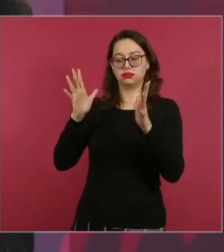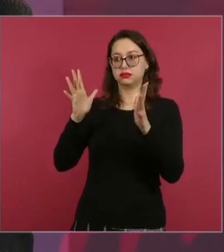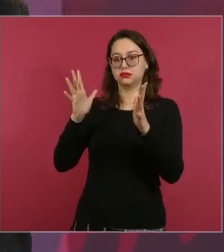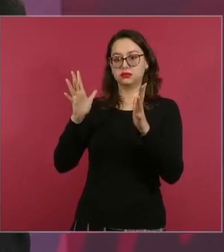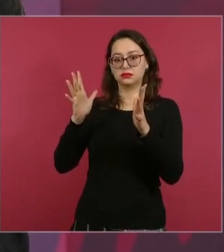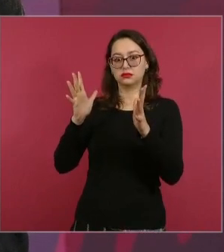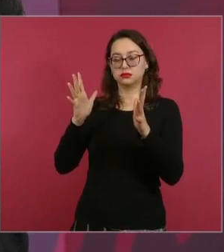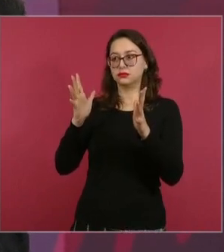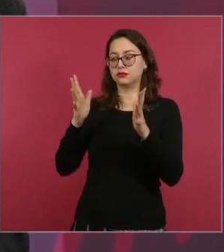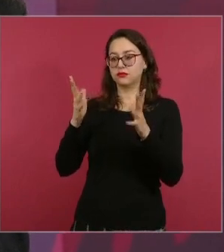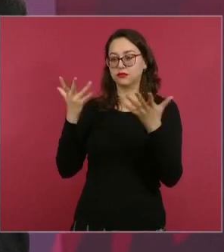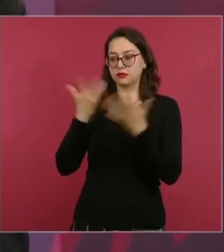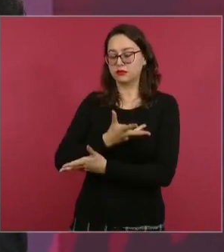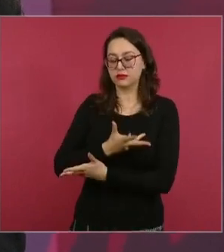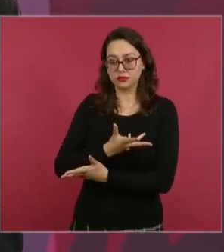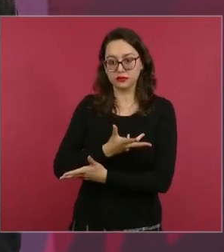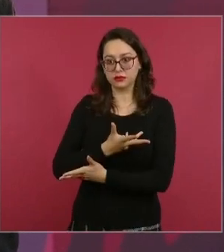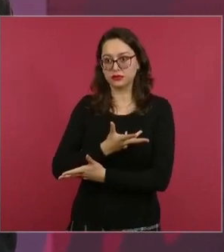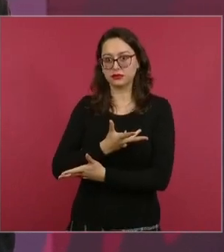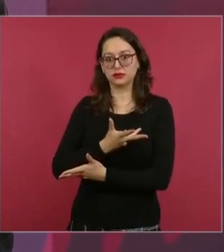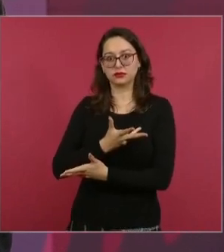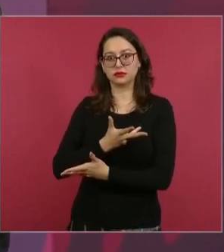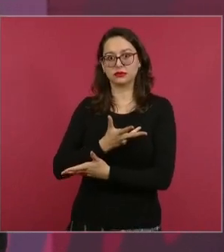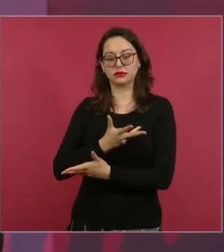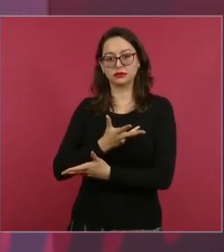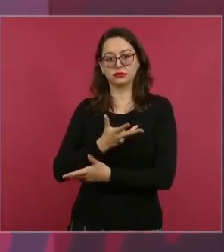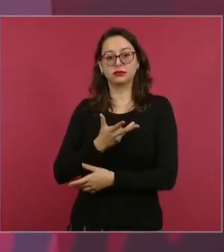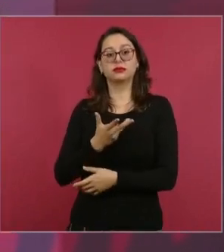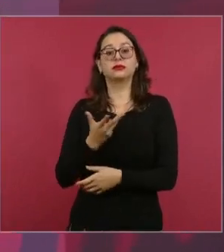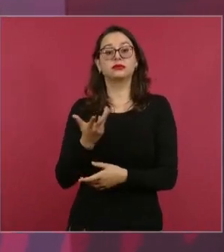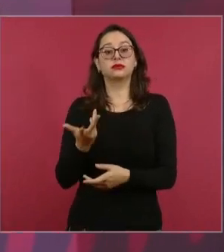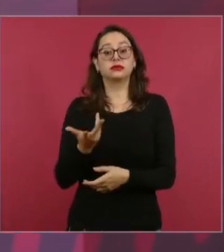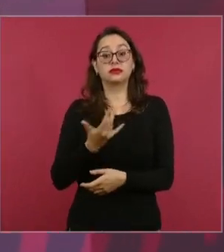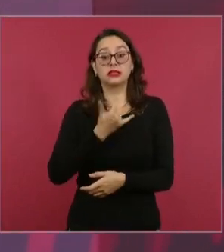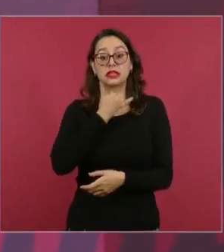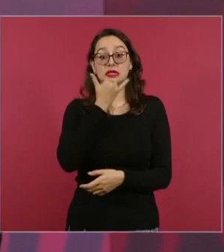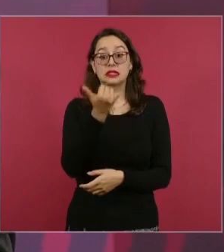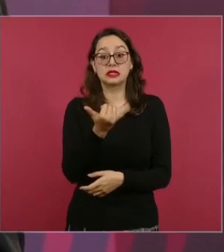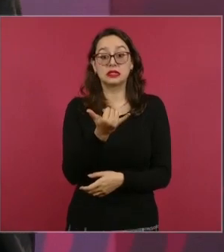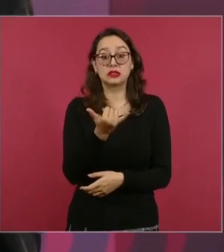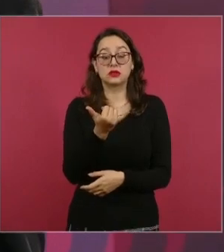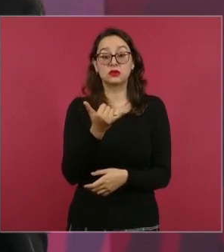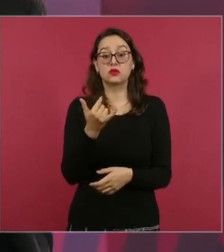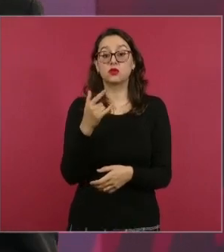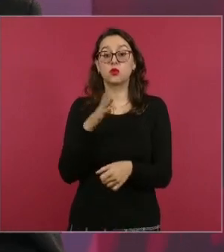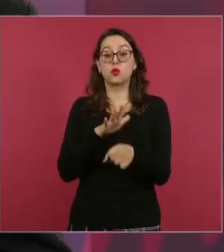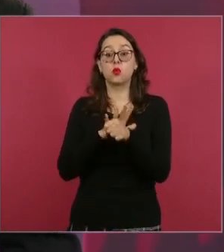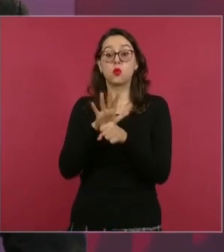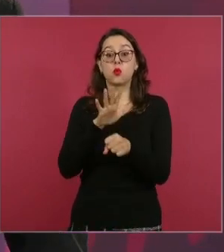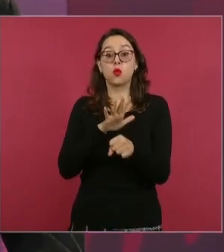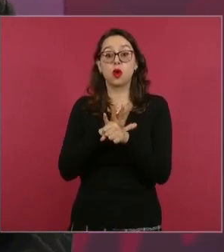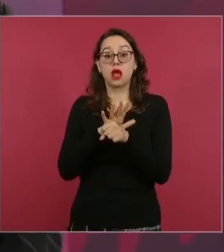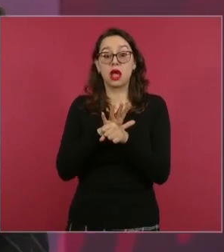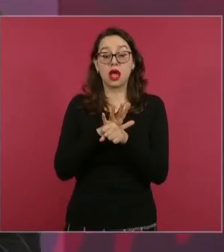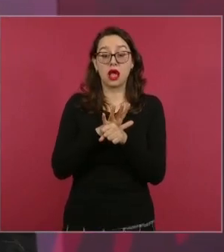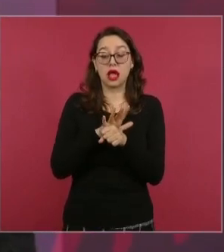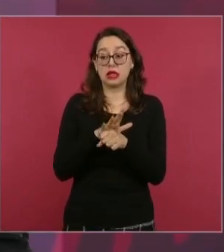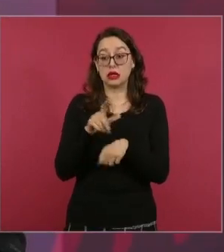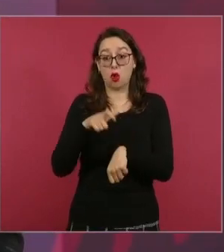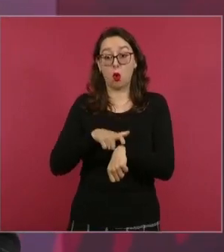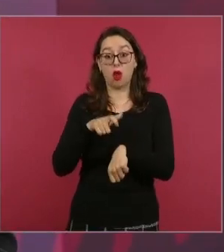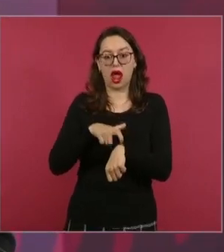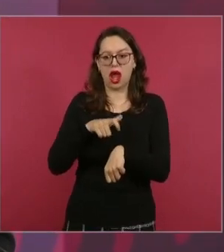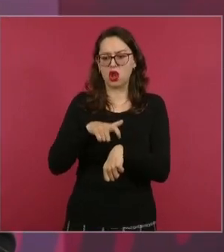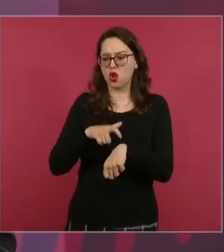pues es porque así estaba el reporte era de que iba a entrar de 4 a 6 de la